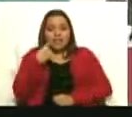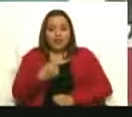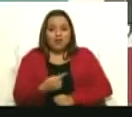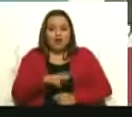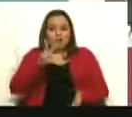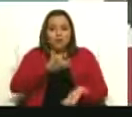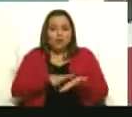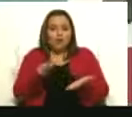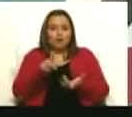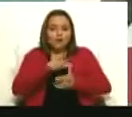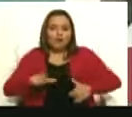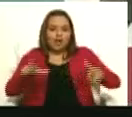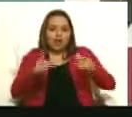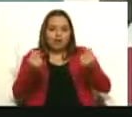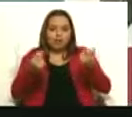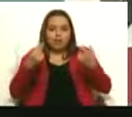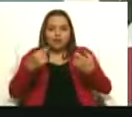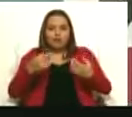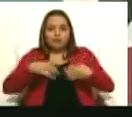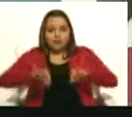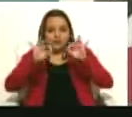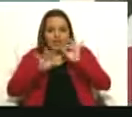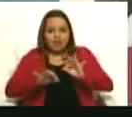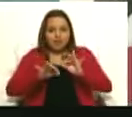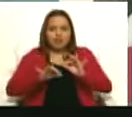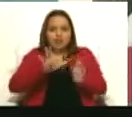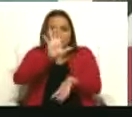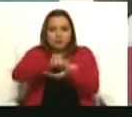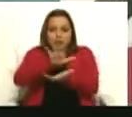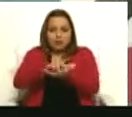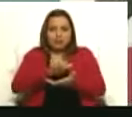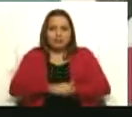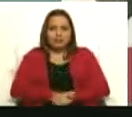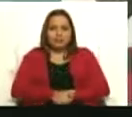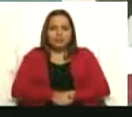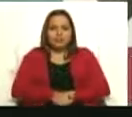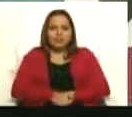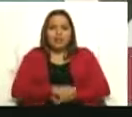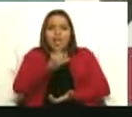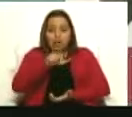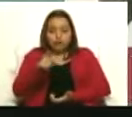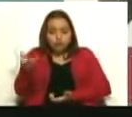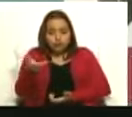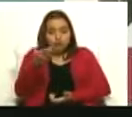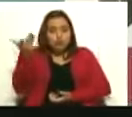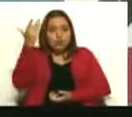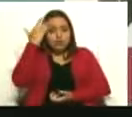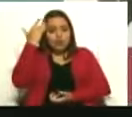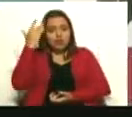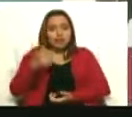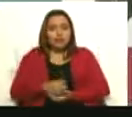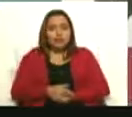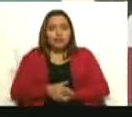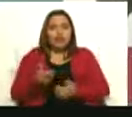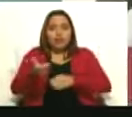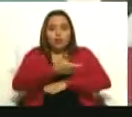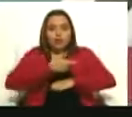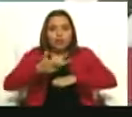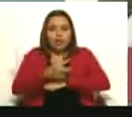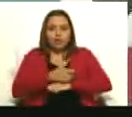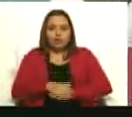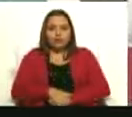Nueva Esparta. Además, que sabe el gobernador